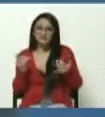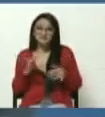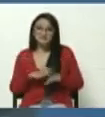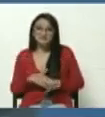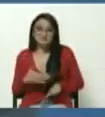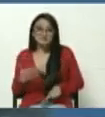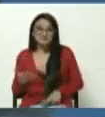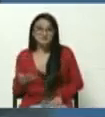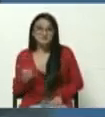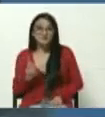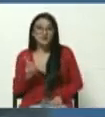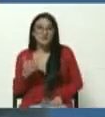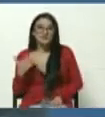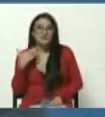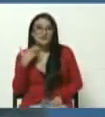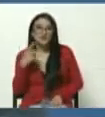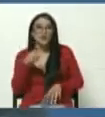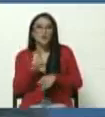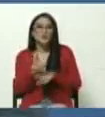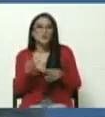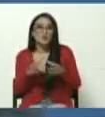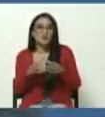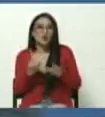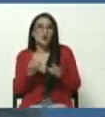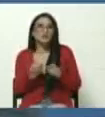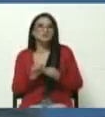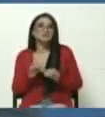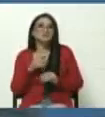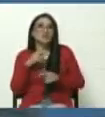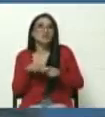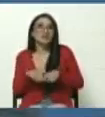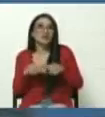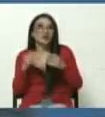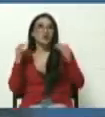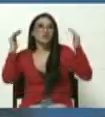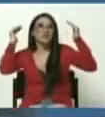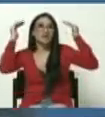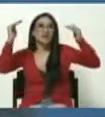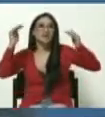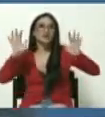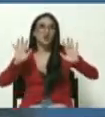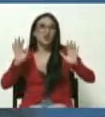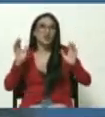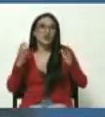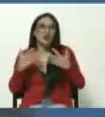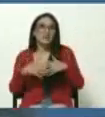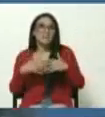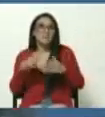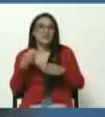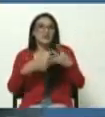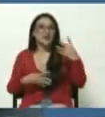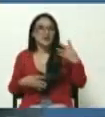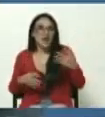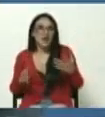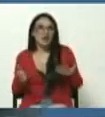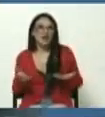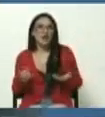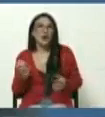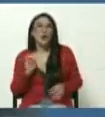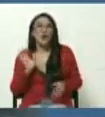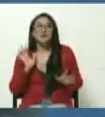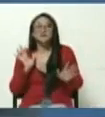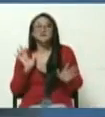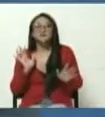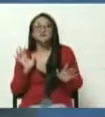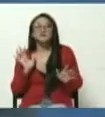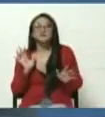que se afectó un área o se colapsó el techo del almacén de materias primas o